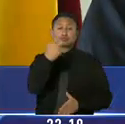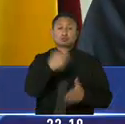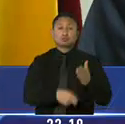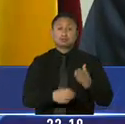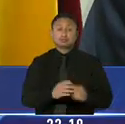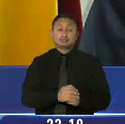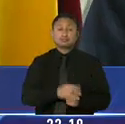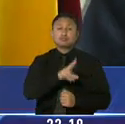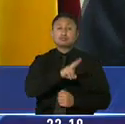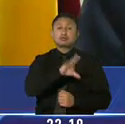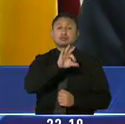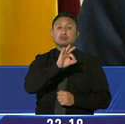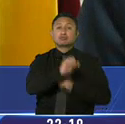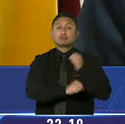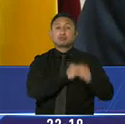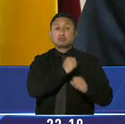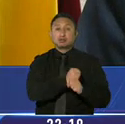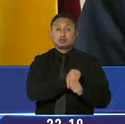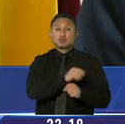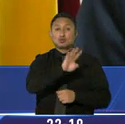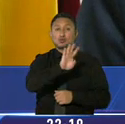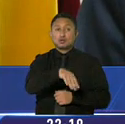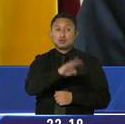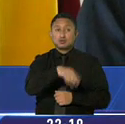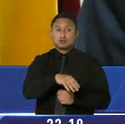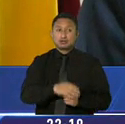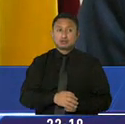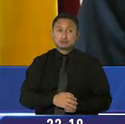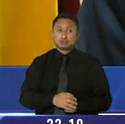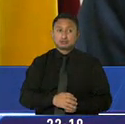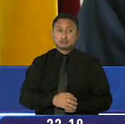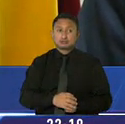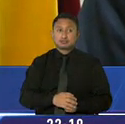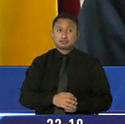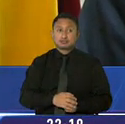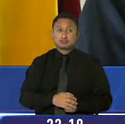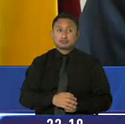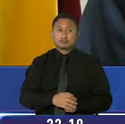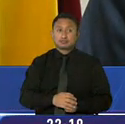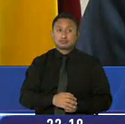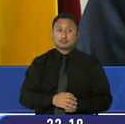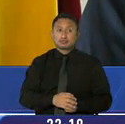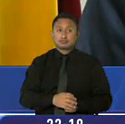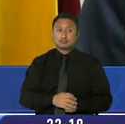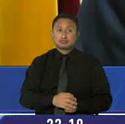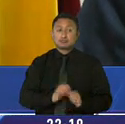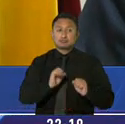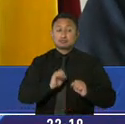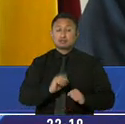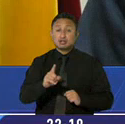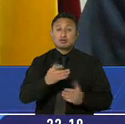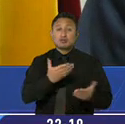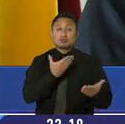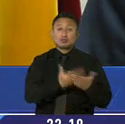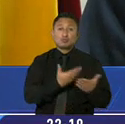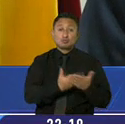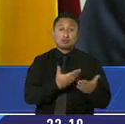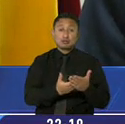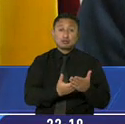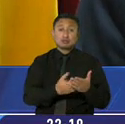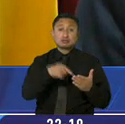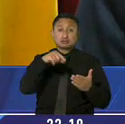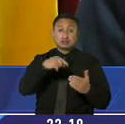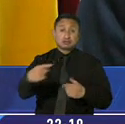29 años, 4 meses de privación de libertad, es decir, una pena agravada, por cuanto se demostraron agravantes y la pena